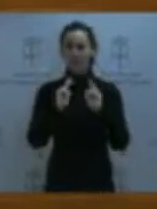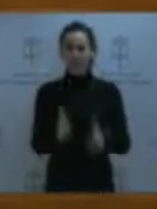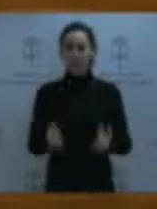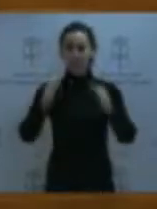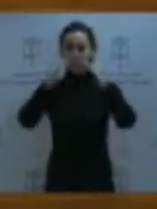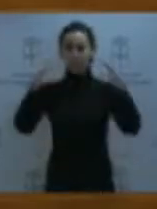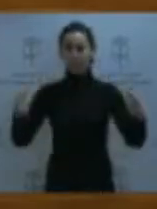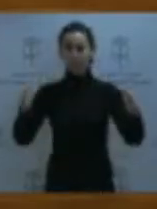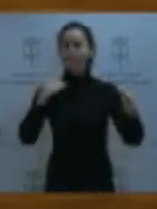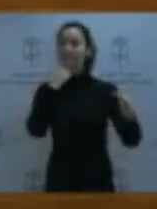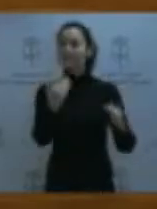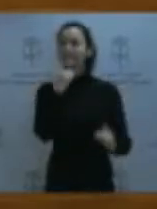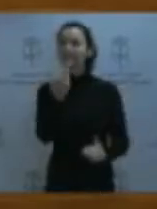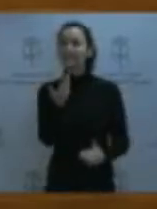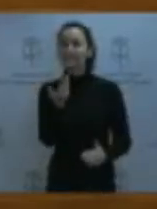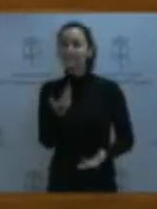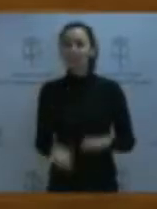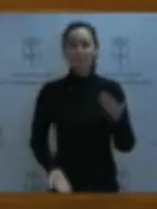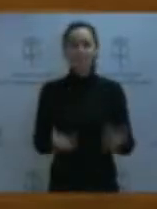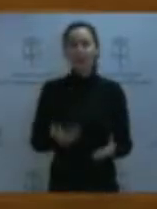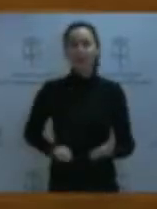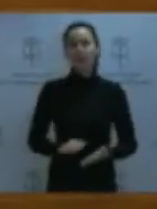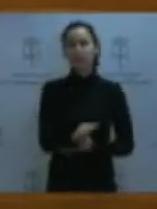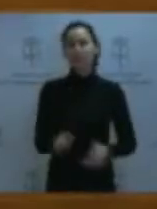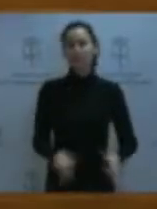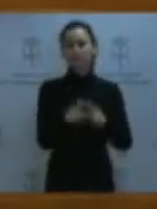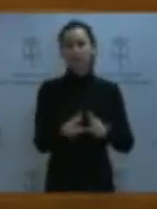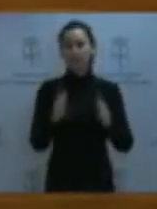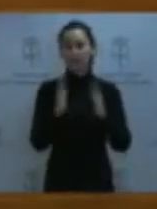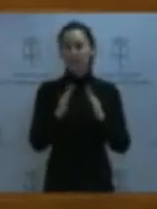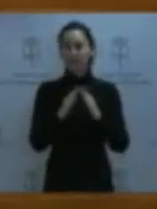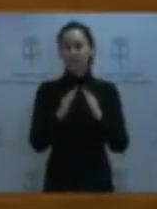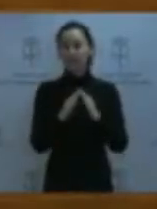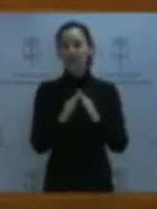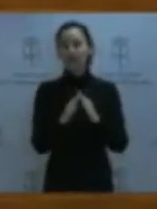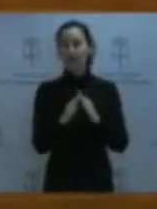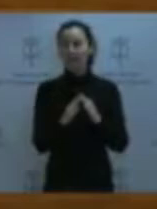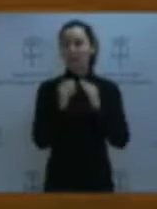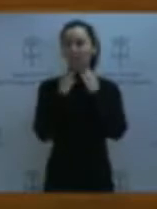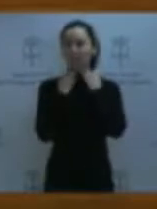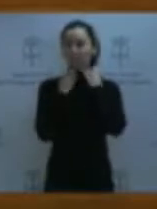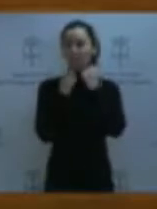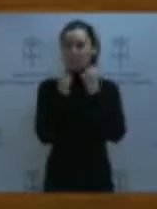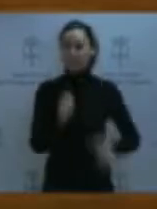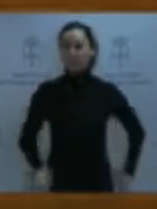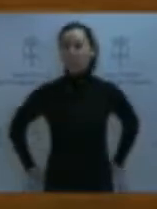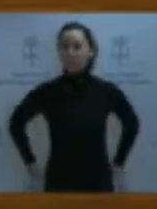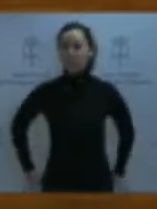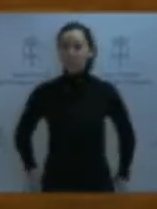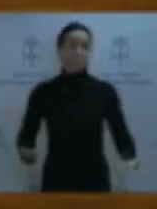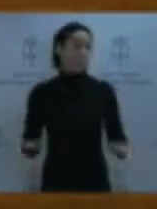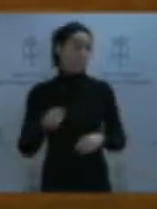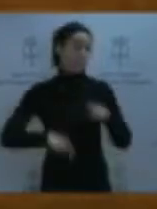tanto como lo que vamos a destinar a la vivienda social. Ya lo sé, llámenlo populismo, y yo podría añadir